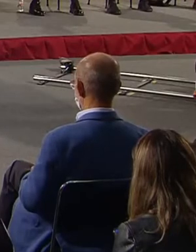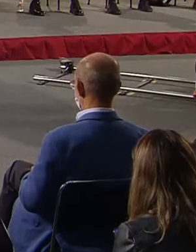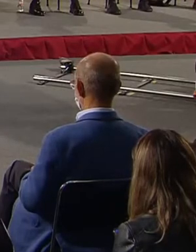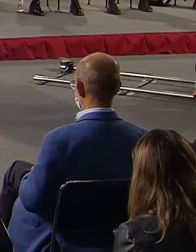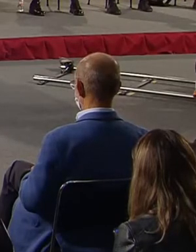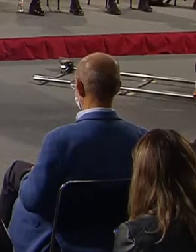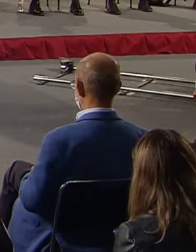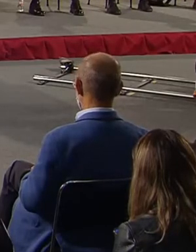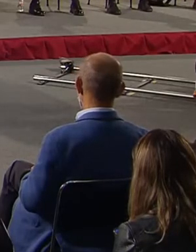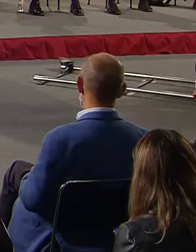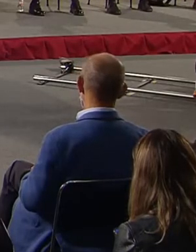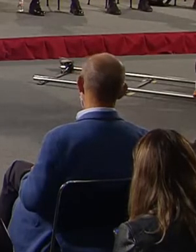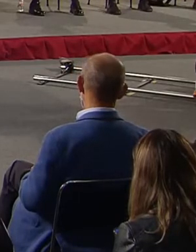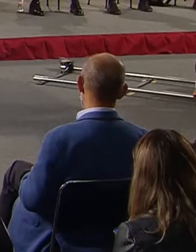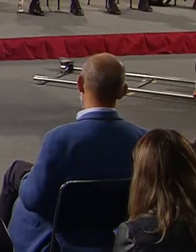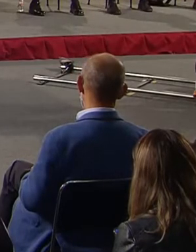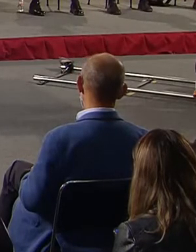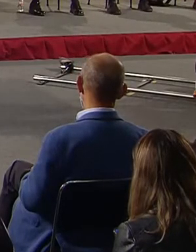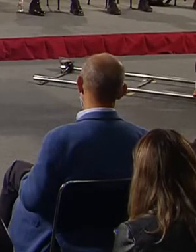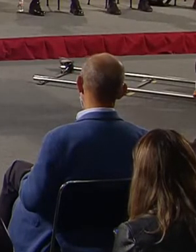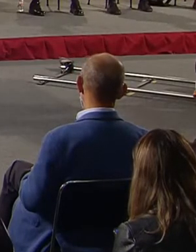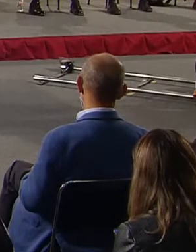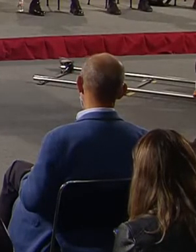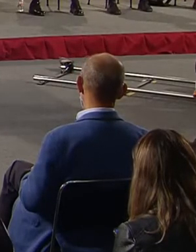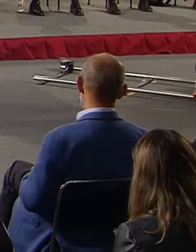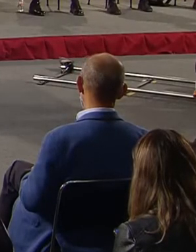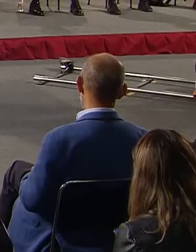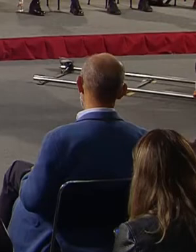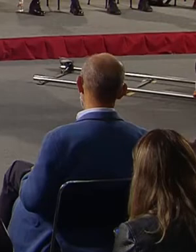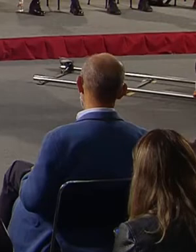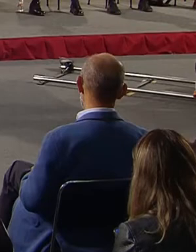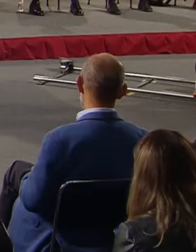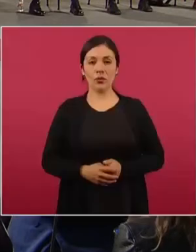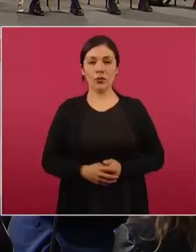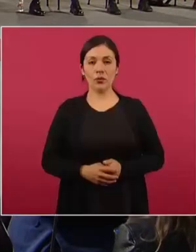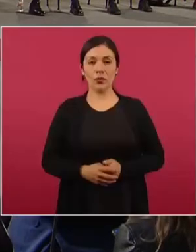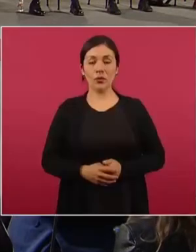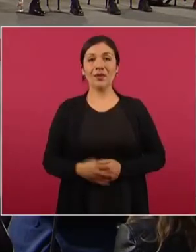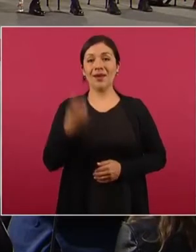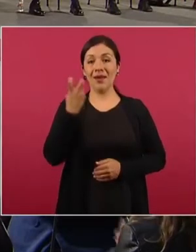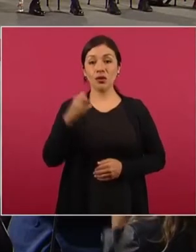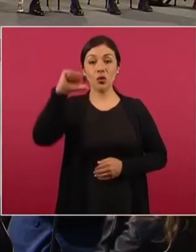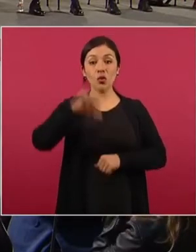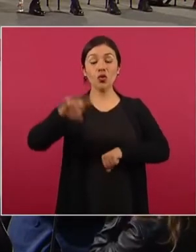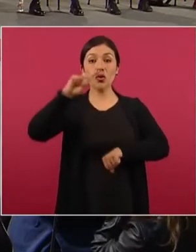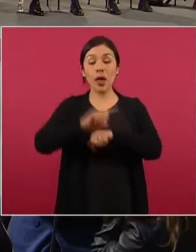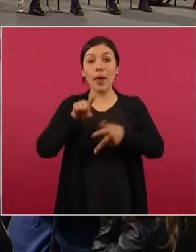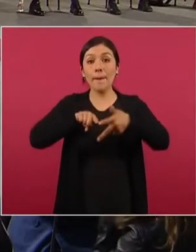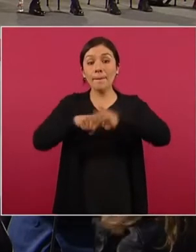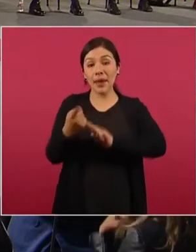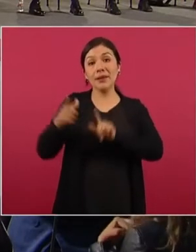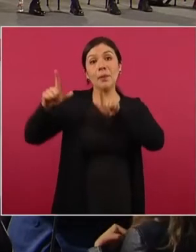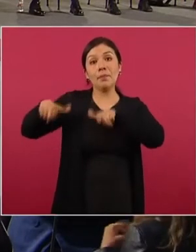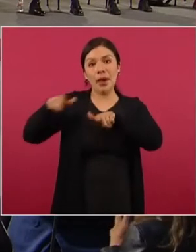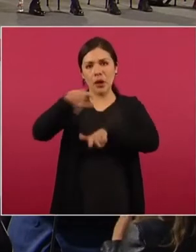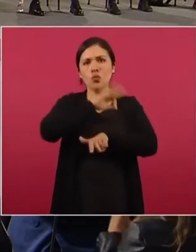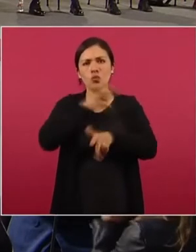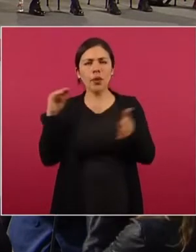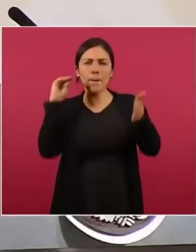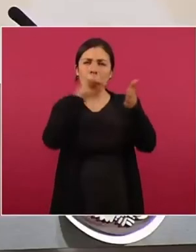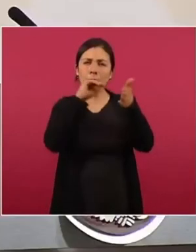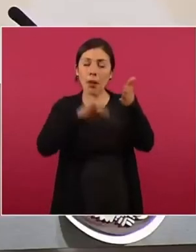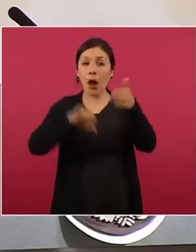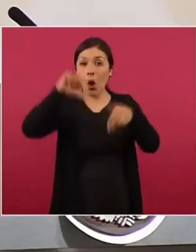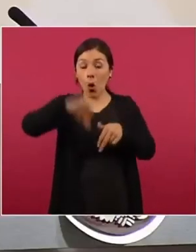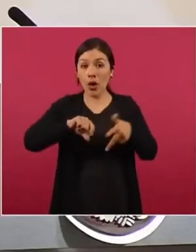Bueno, a partir de hoy se sube a internet la página, ya se pueden hacer los registros